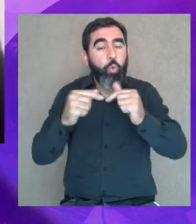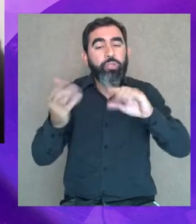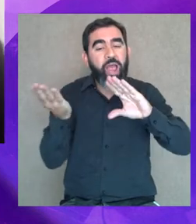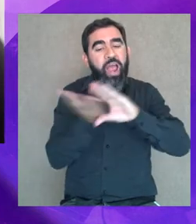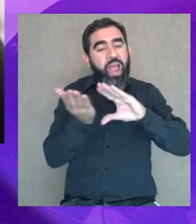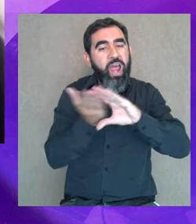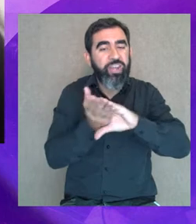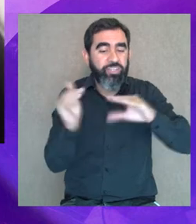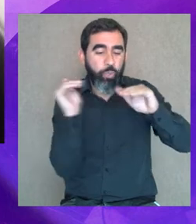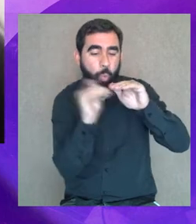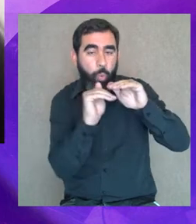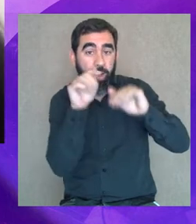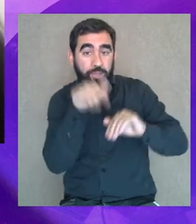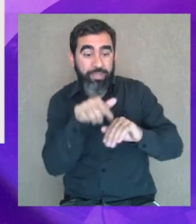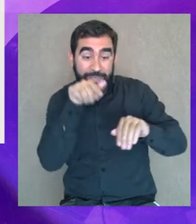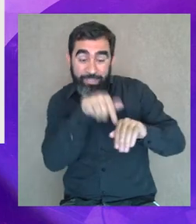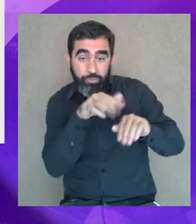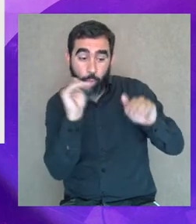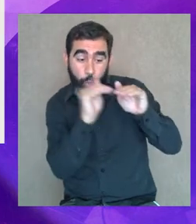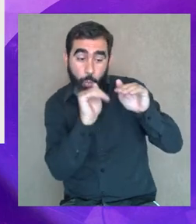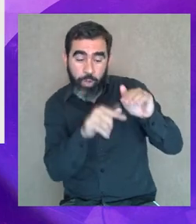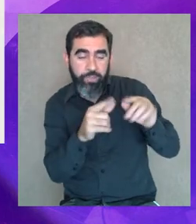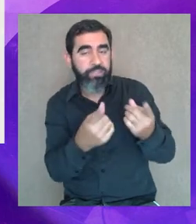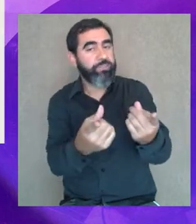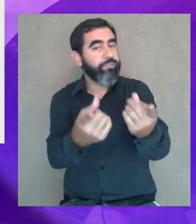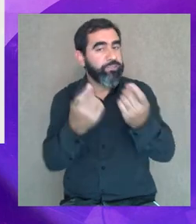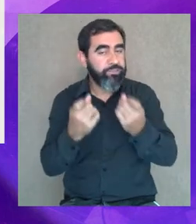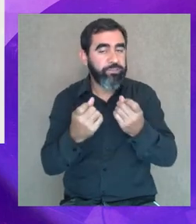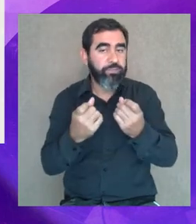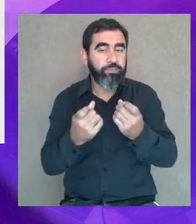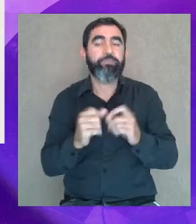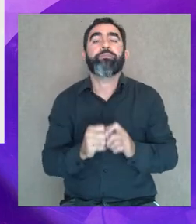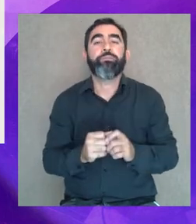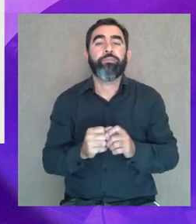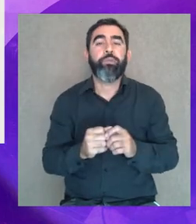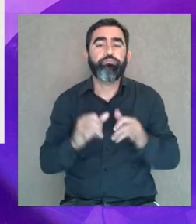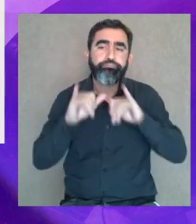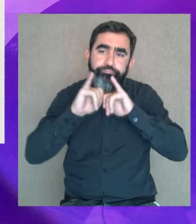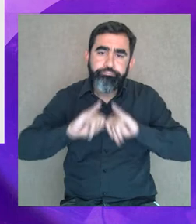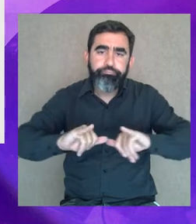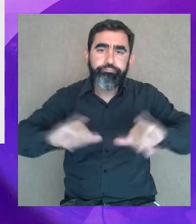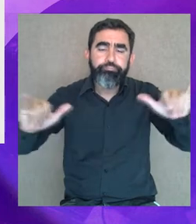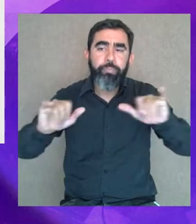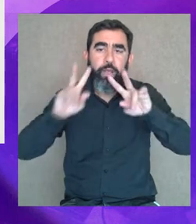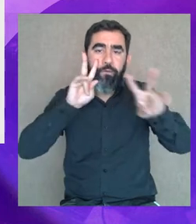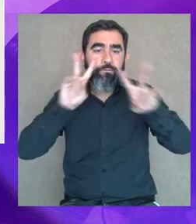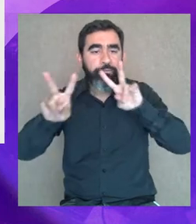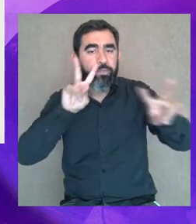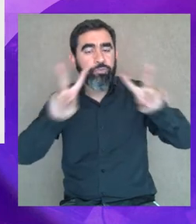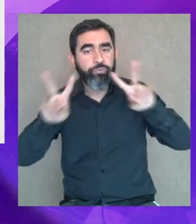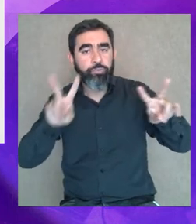son archivos esos archivos requieren promoverse desde una